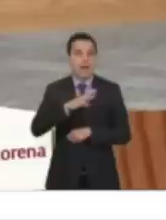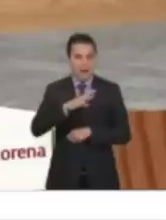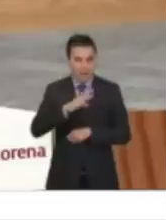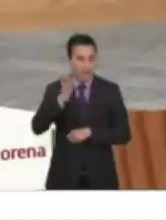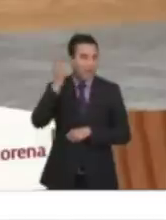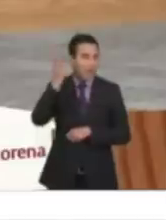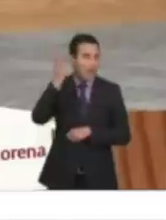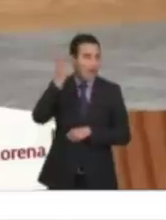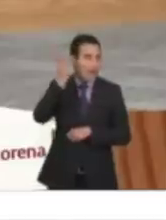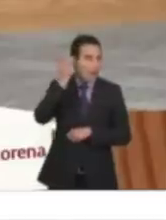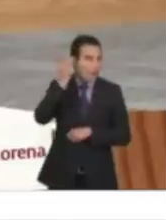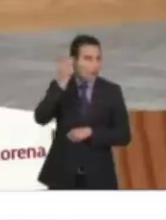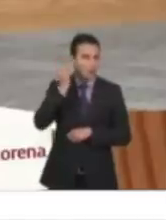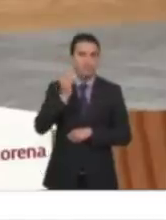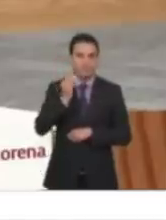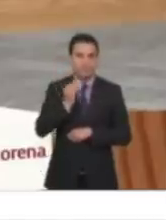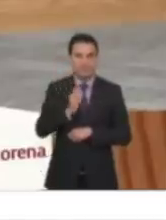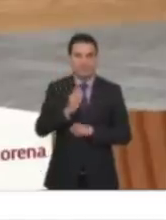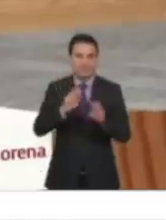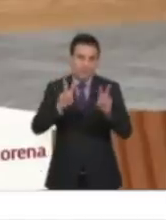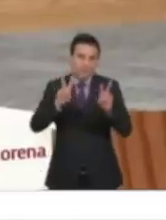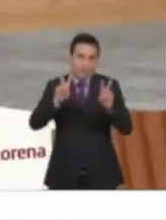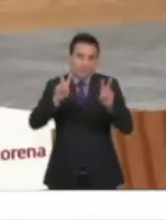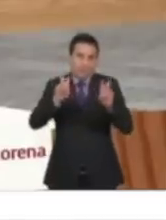cuestiones graves en el proceso electoral